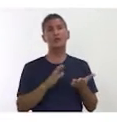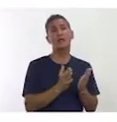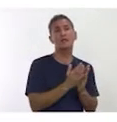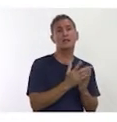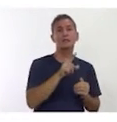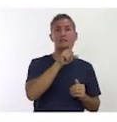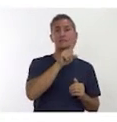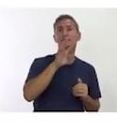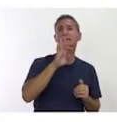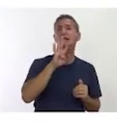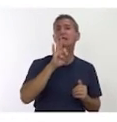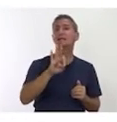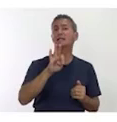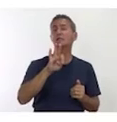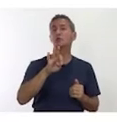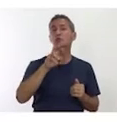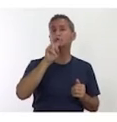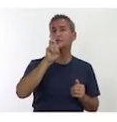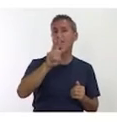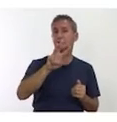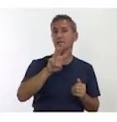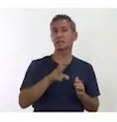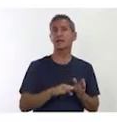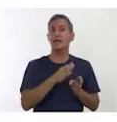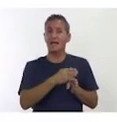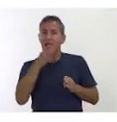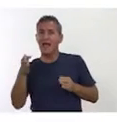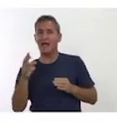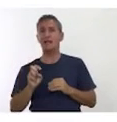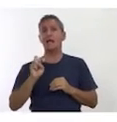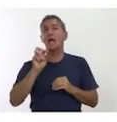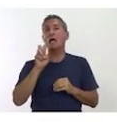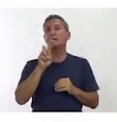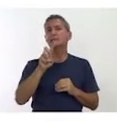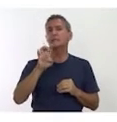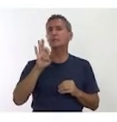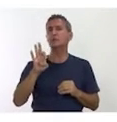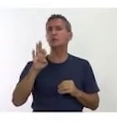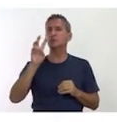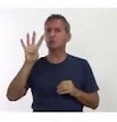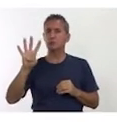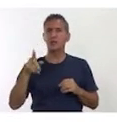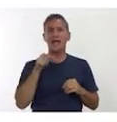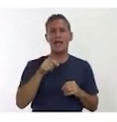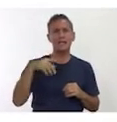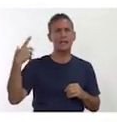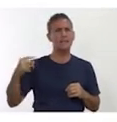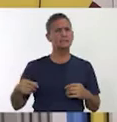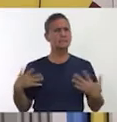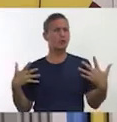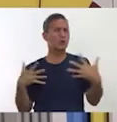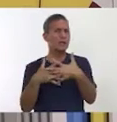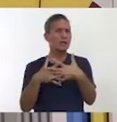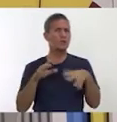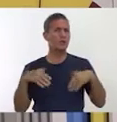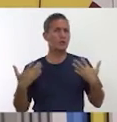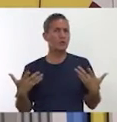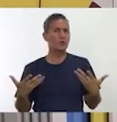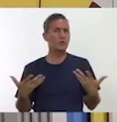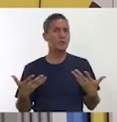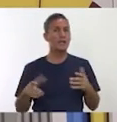al 12 de la página 183 a la 184. Aquí están ejercicios